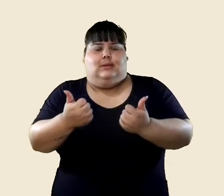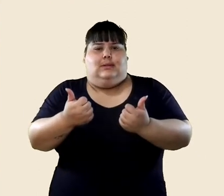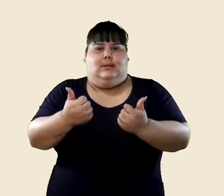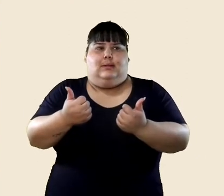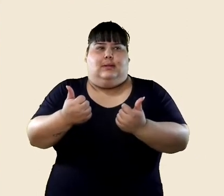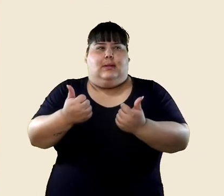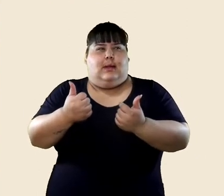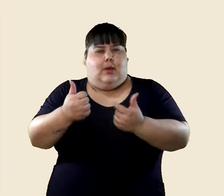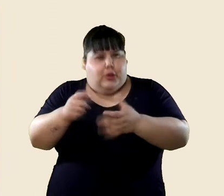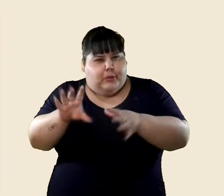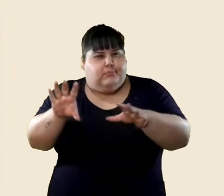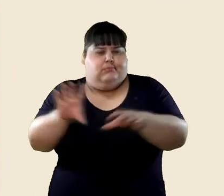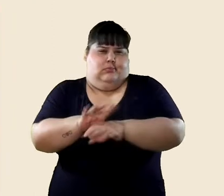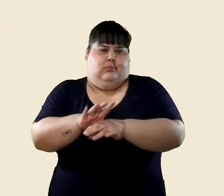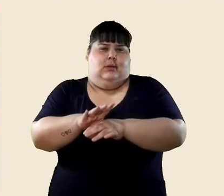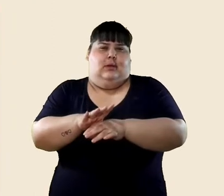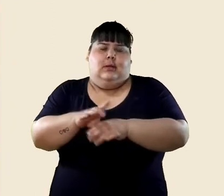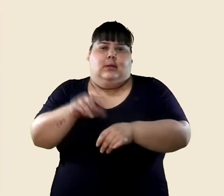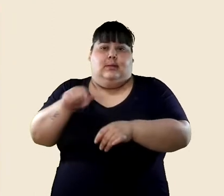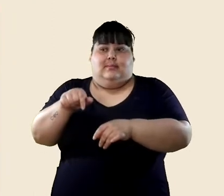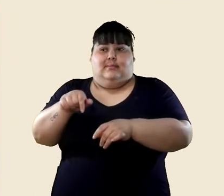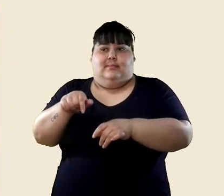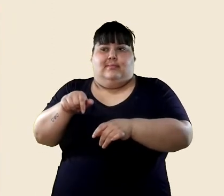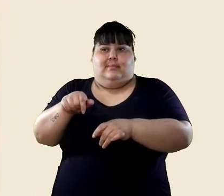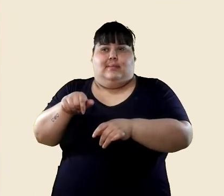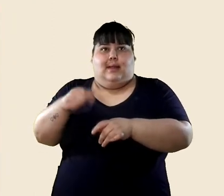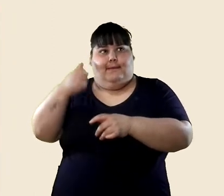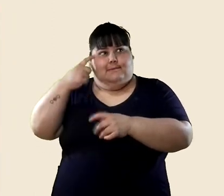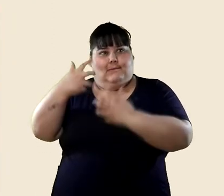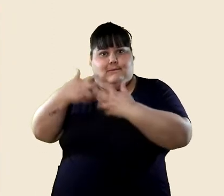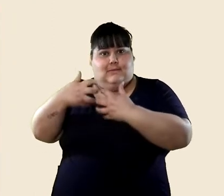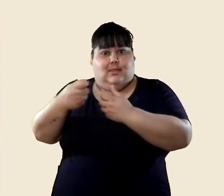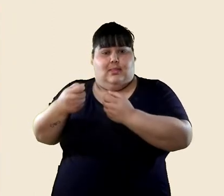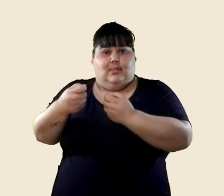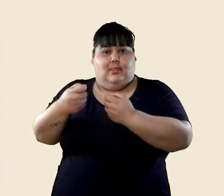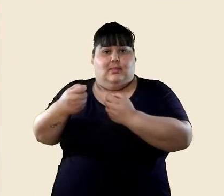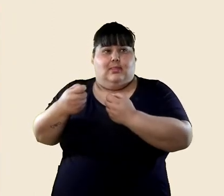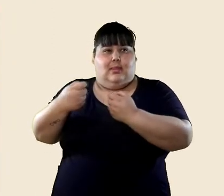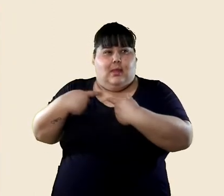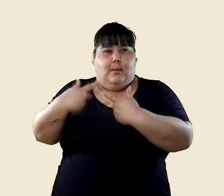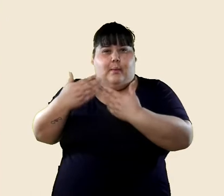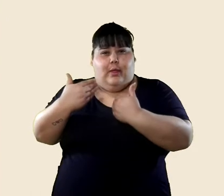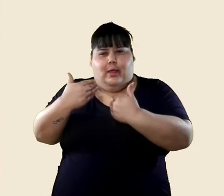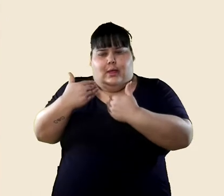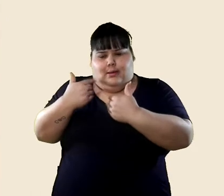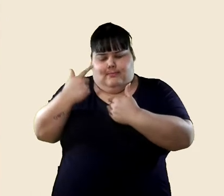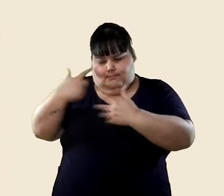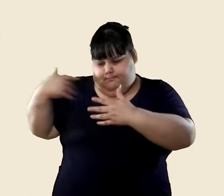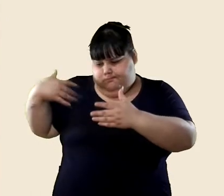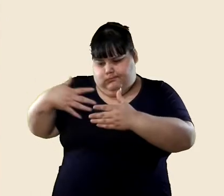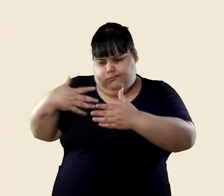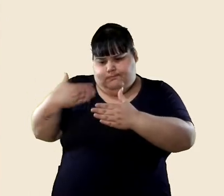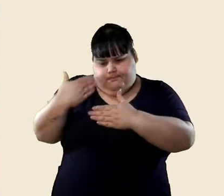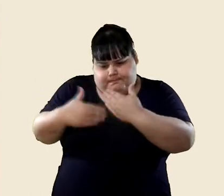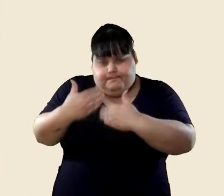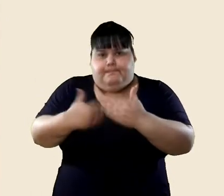digamos, adecuada, que permita de alguna manera procesar todo esto.